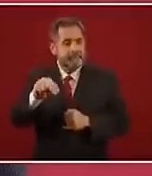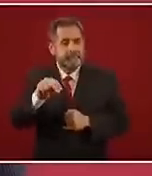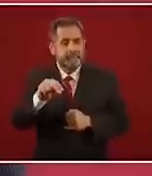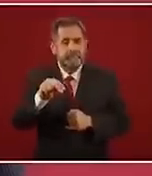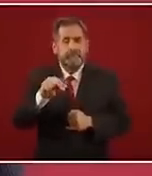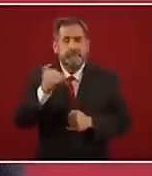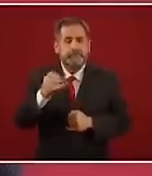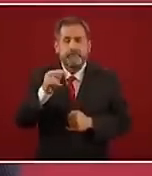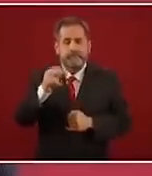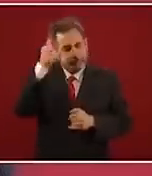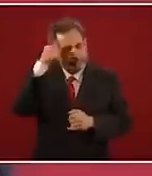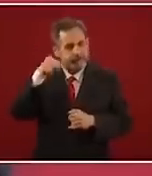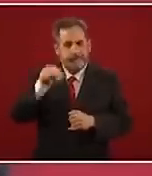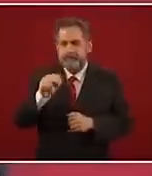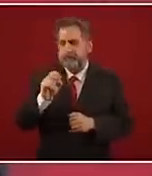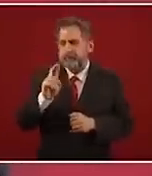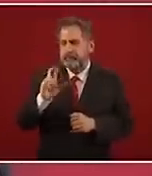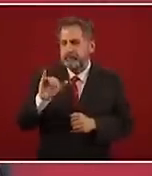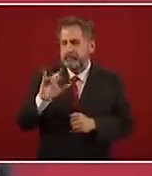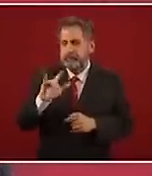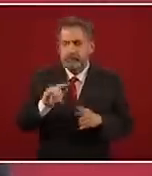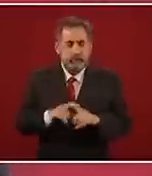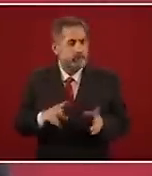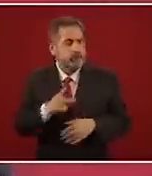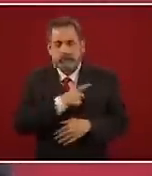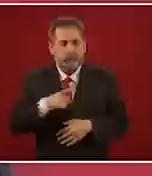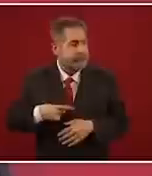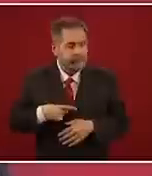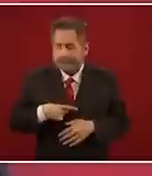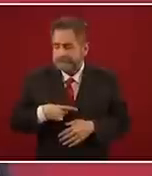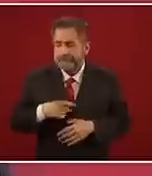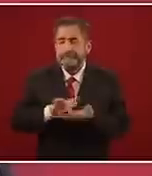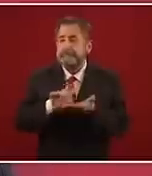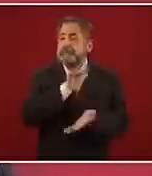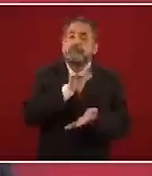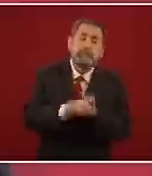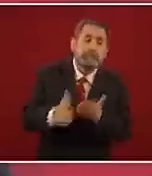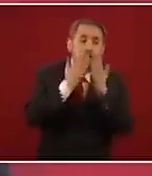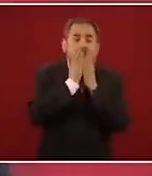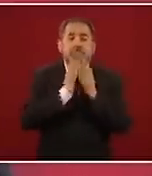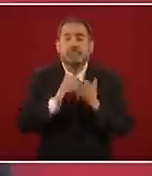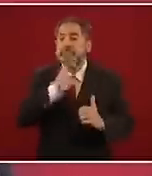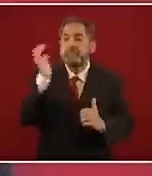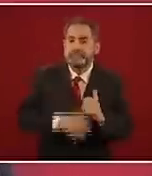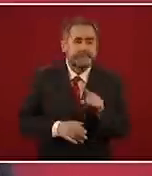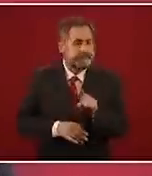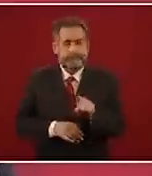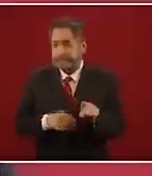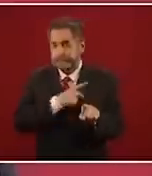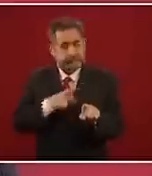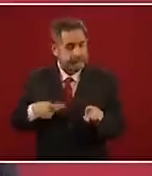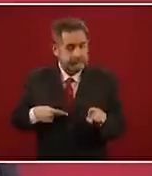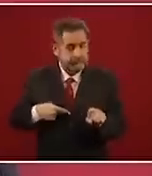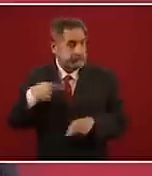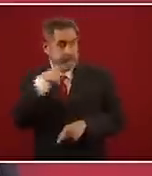y Neurocirugía, de que no debería haber desabasto de medicamentos, no debería haber falta